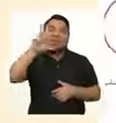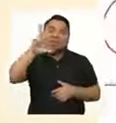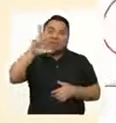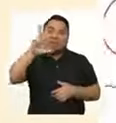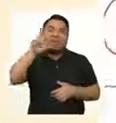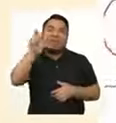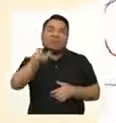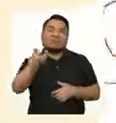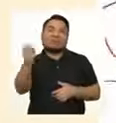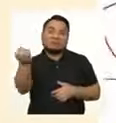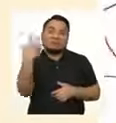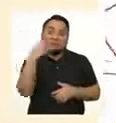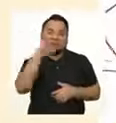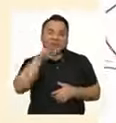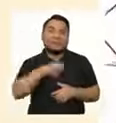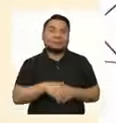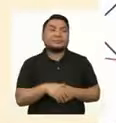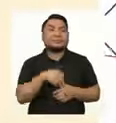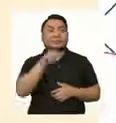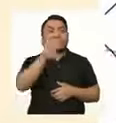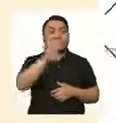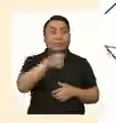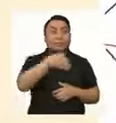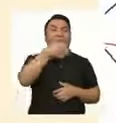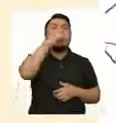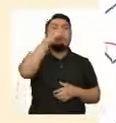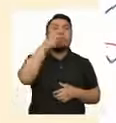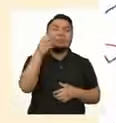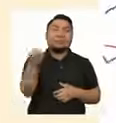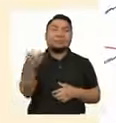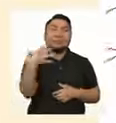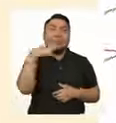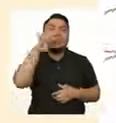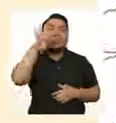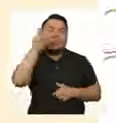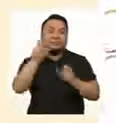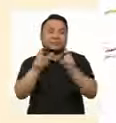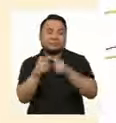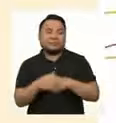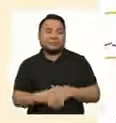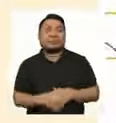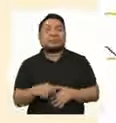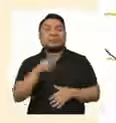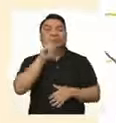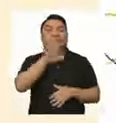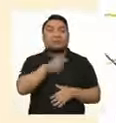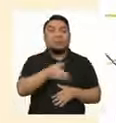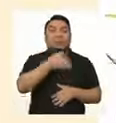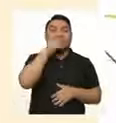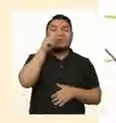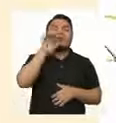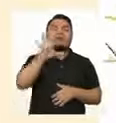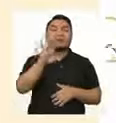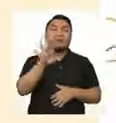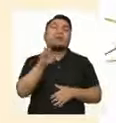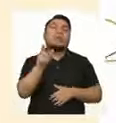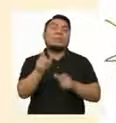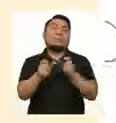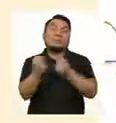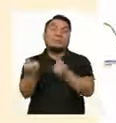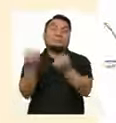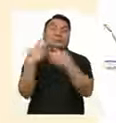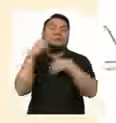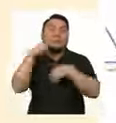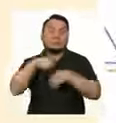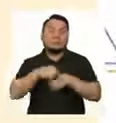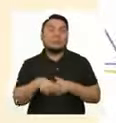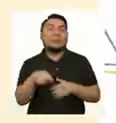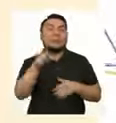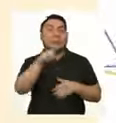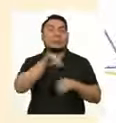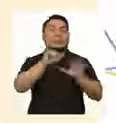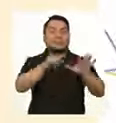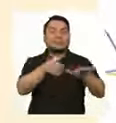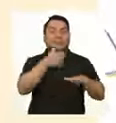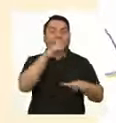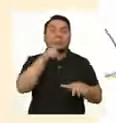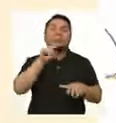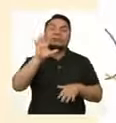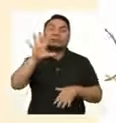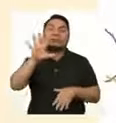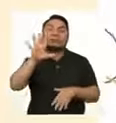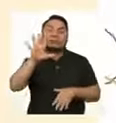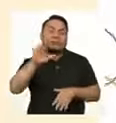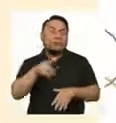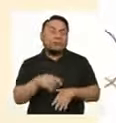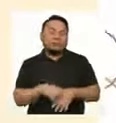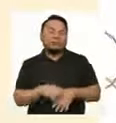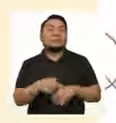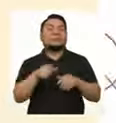rayitas. 4 vasos, 6 rayitas. 5 vasos, 7 rayitas. 6 vasos, 5